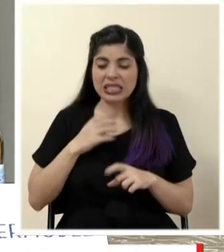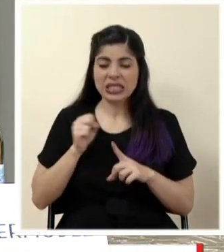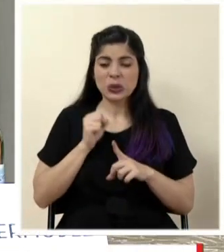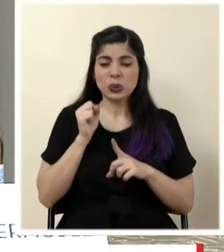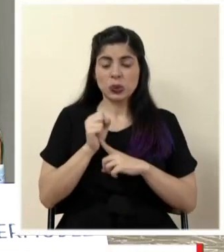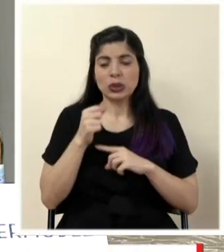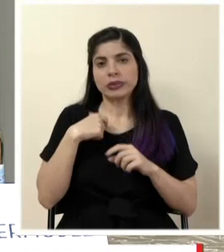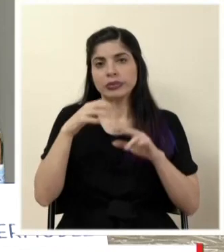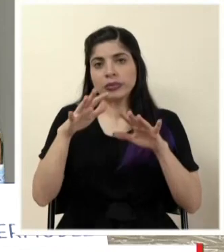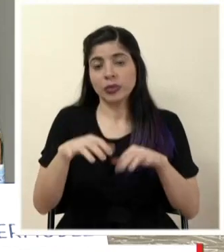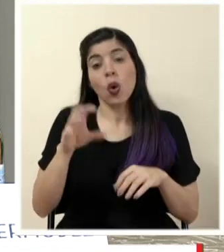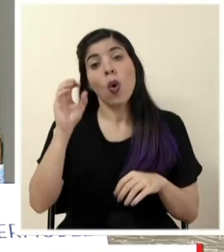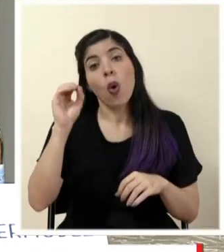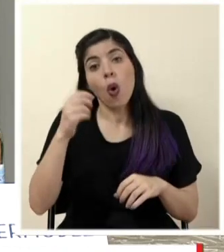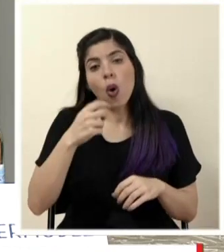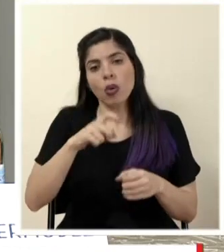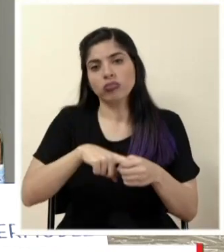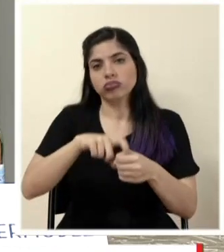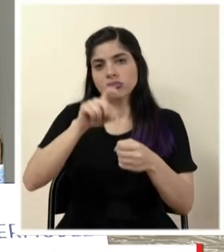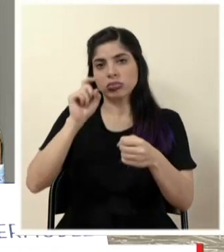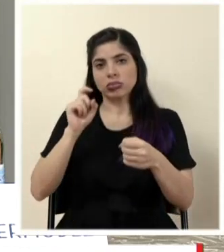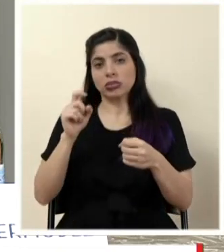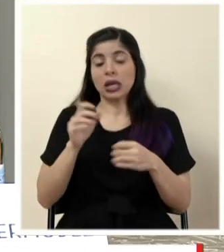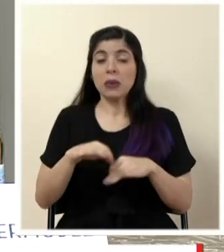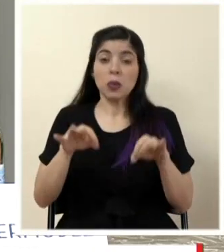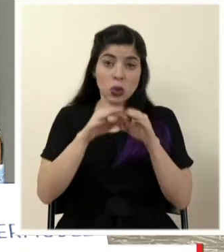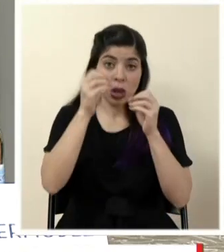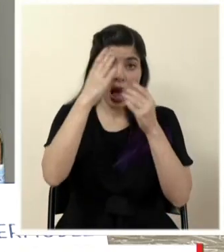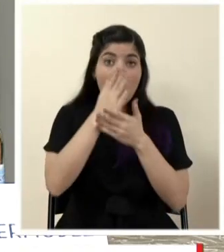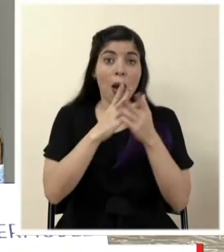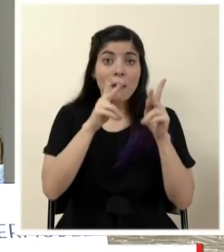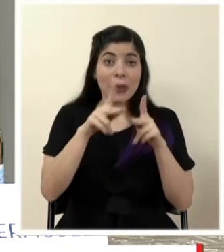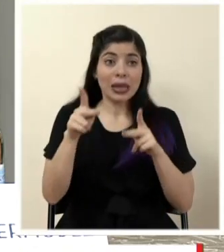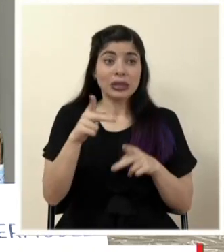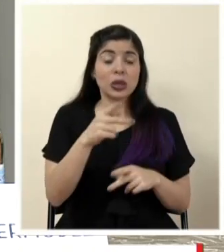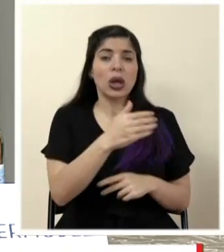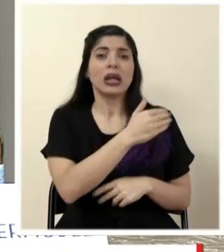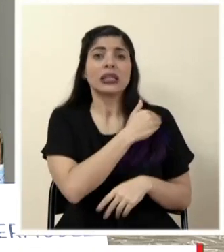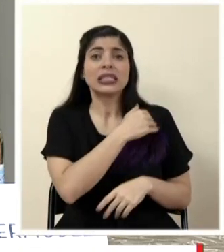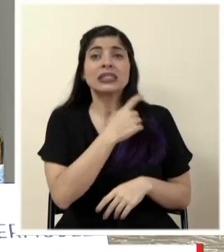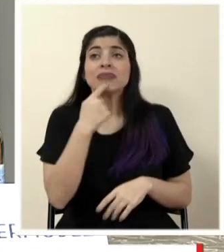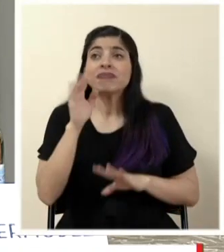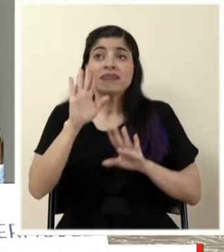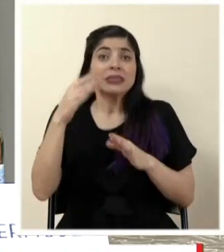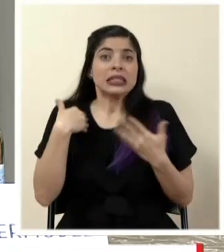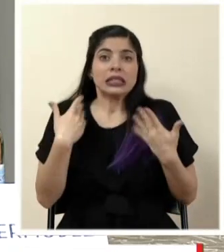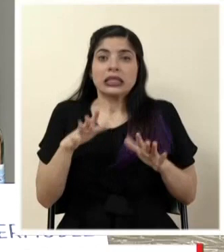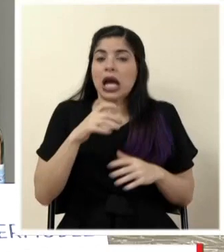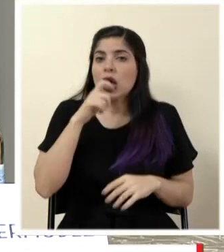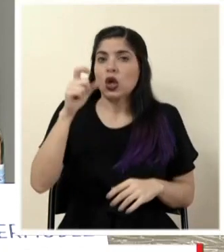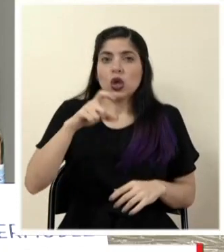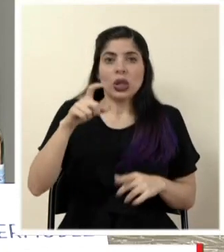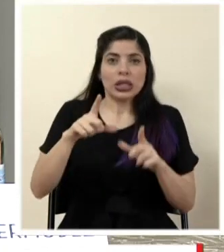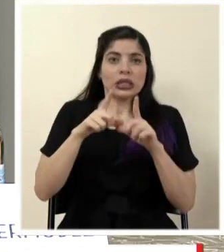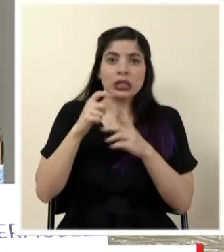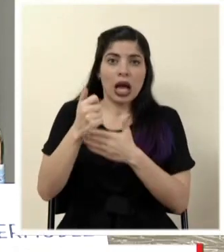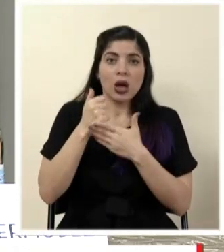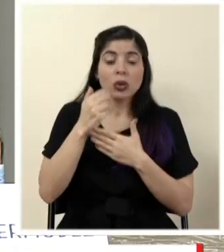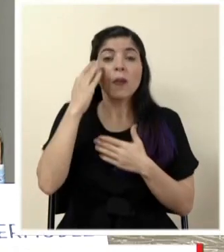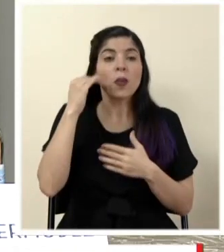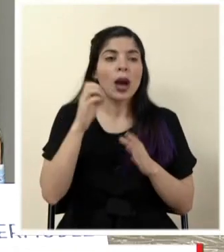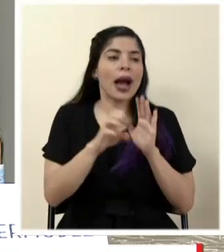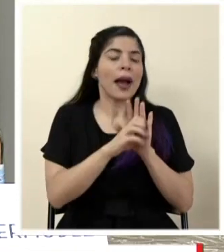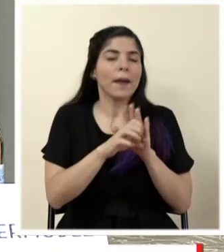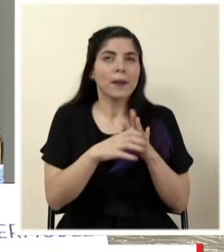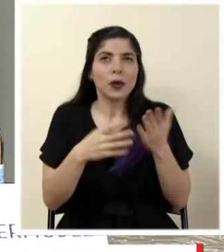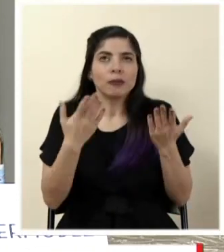bien darse de baja, porque hay personas que, valga decir, nos han informado de que ya no necesitan el bono debido a que han recuperado,